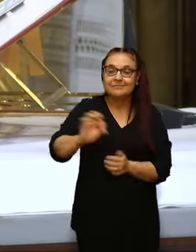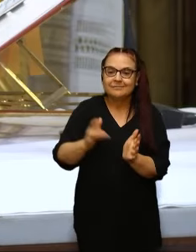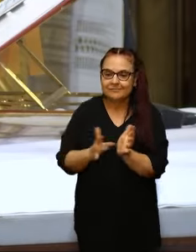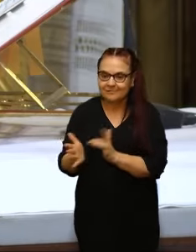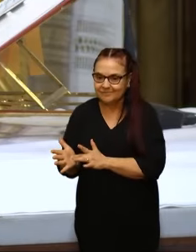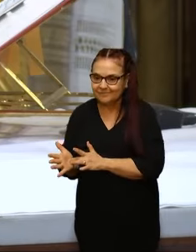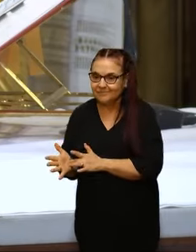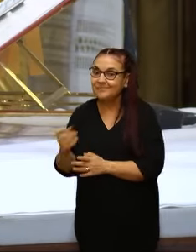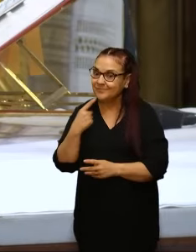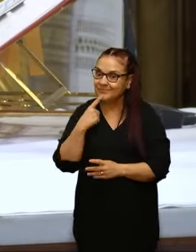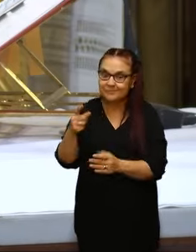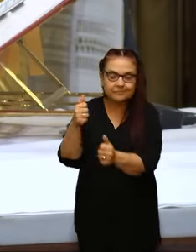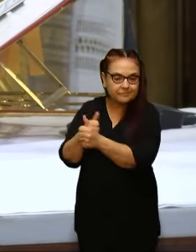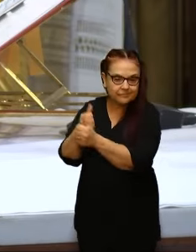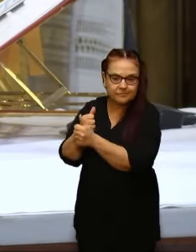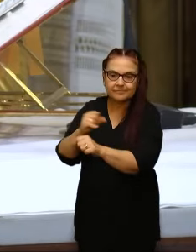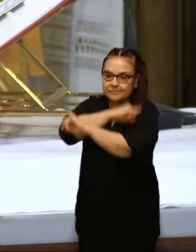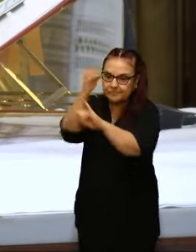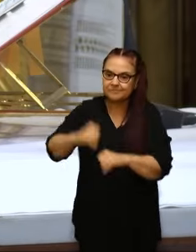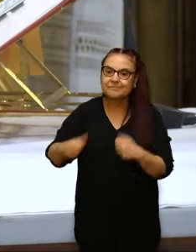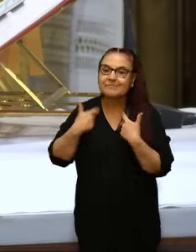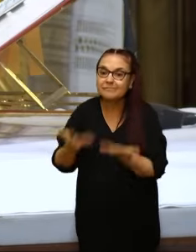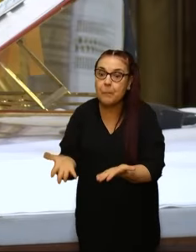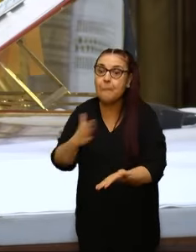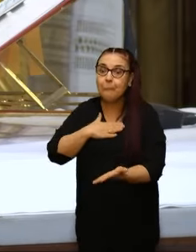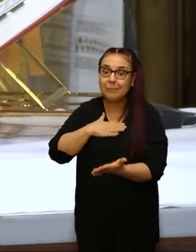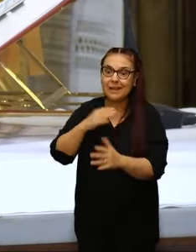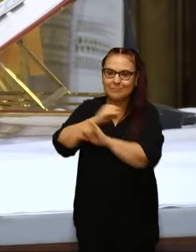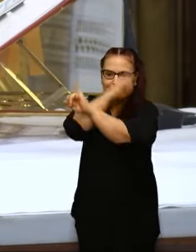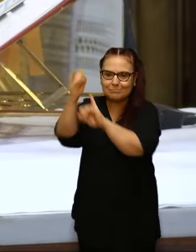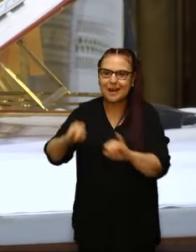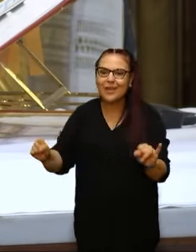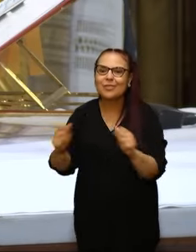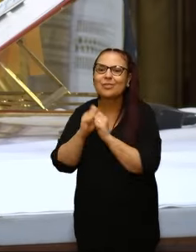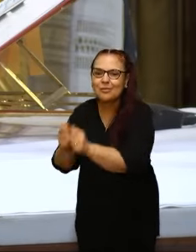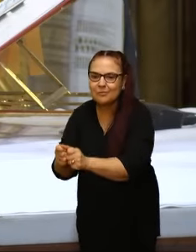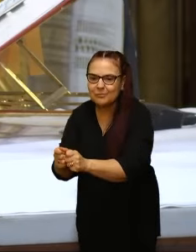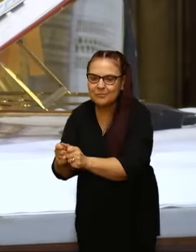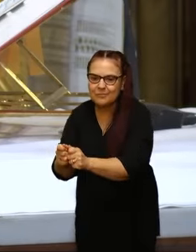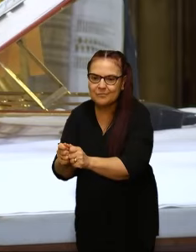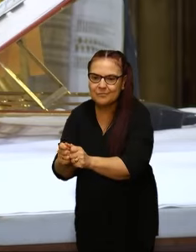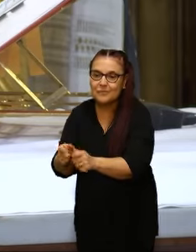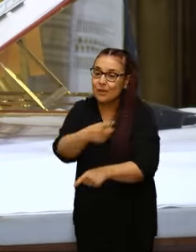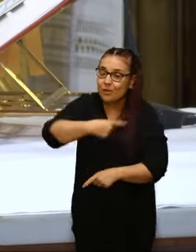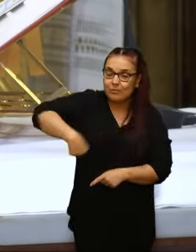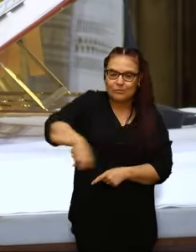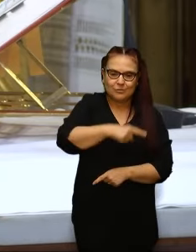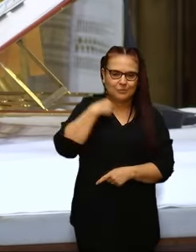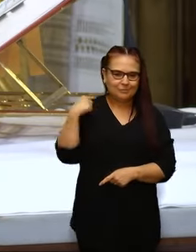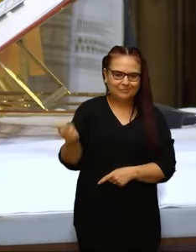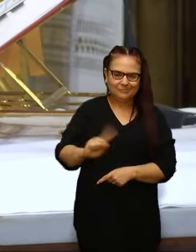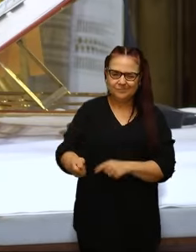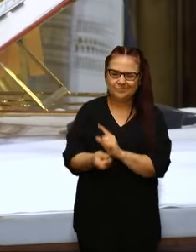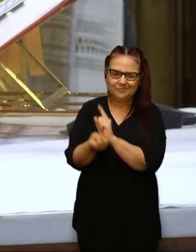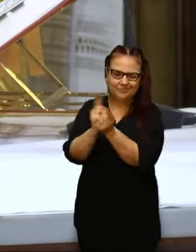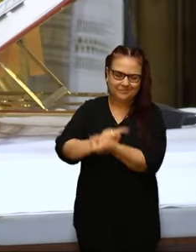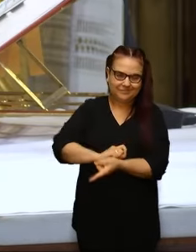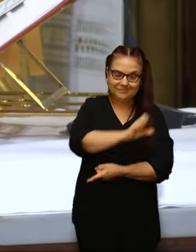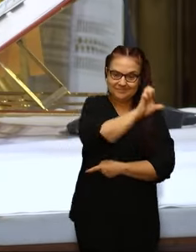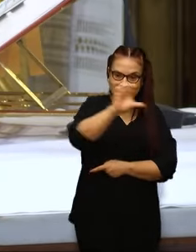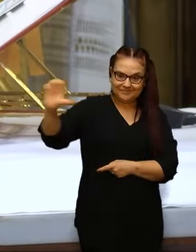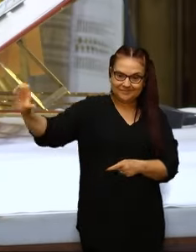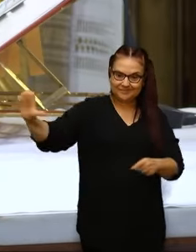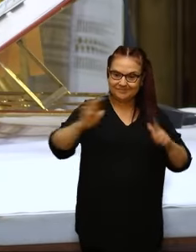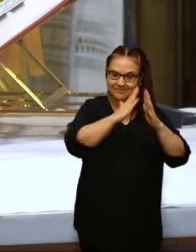Señor Jesucristo, que dijiste a tus apóstoles: la paz os dejo, mi paz os doy. No tengas en cuenta nuestros pecados, sino la fe